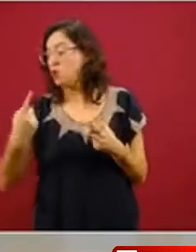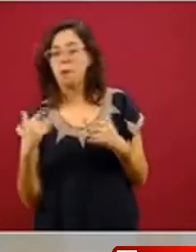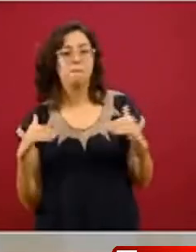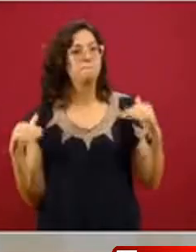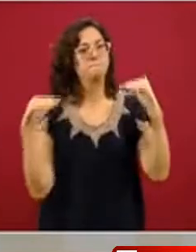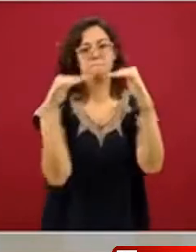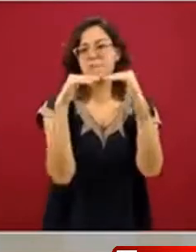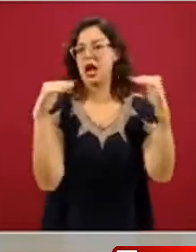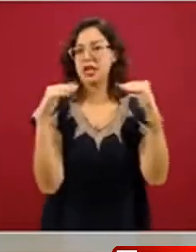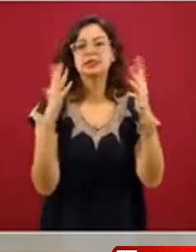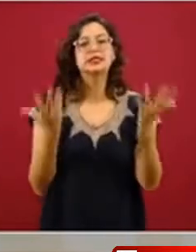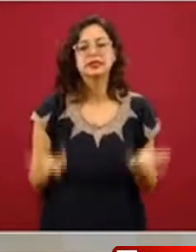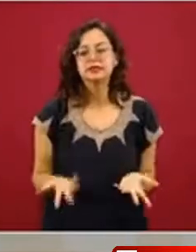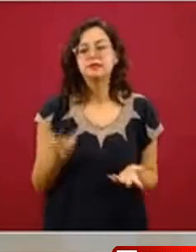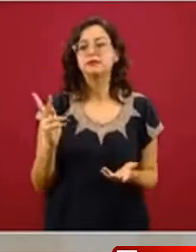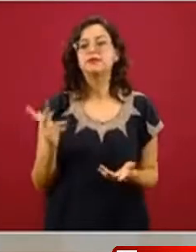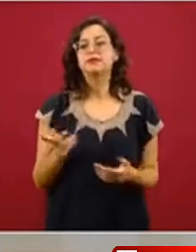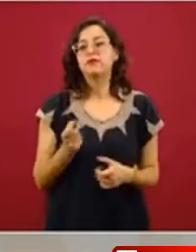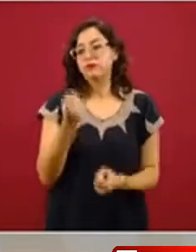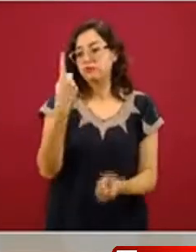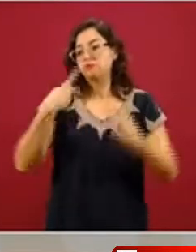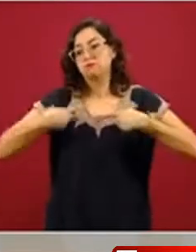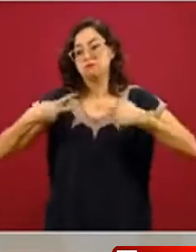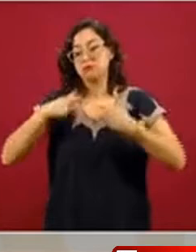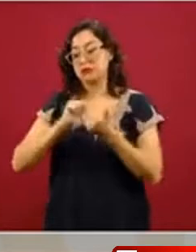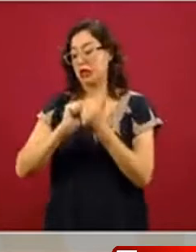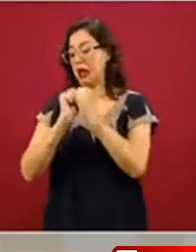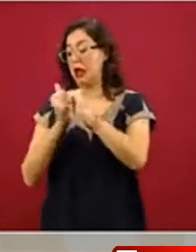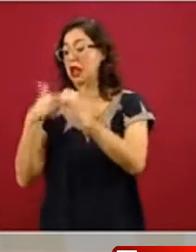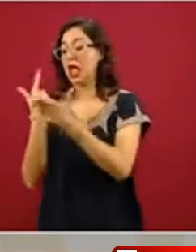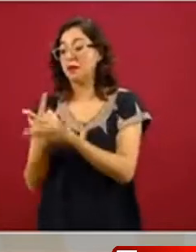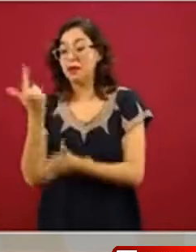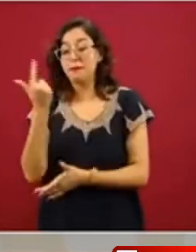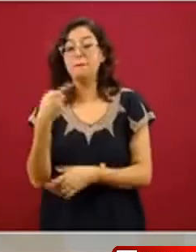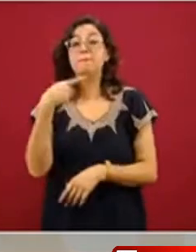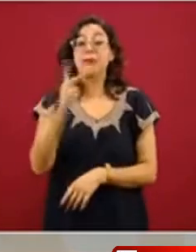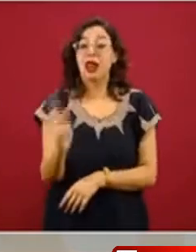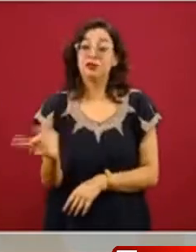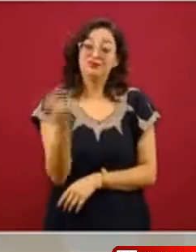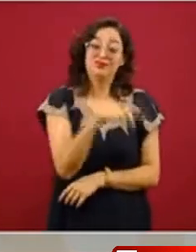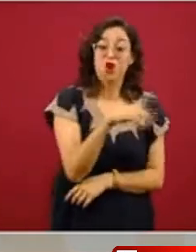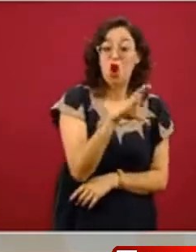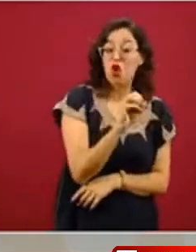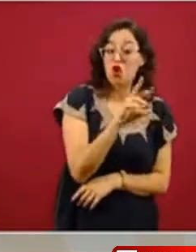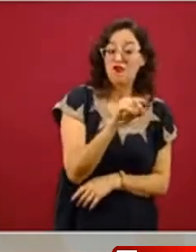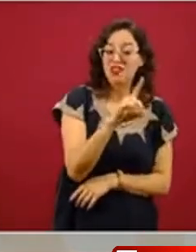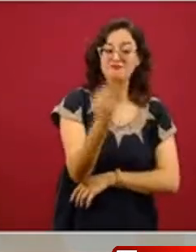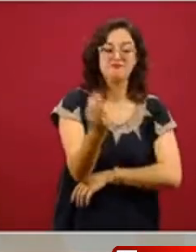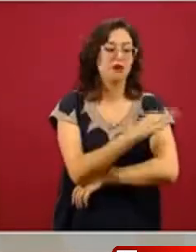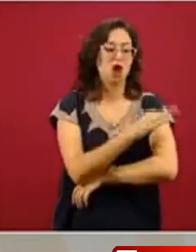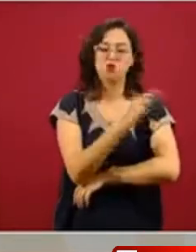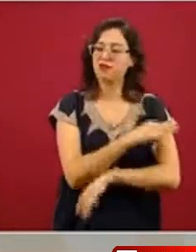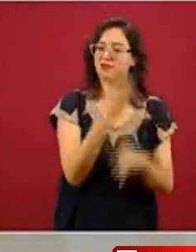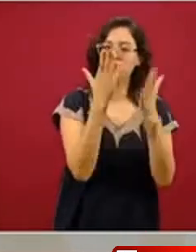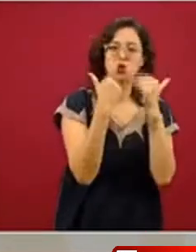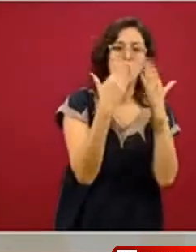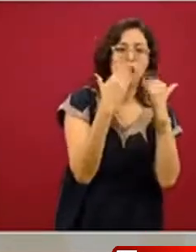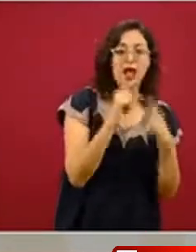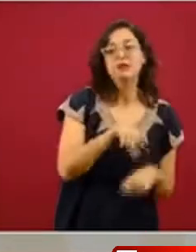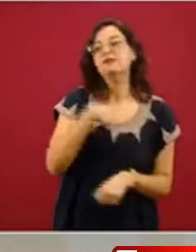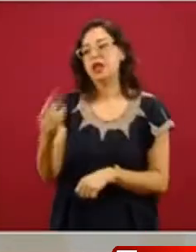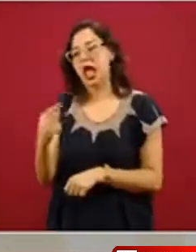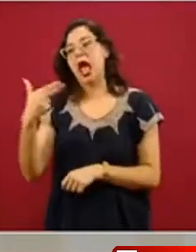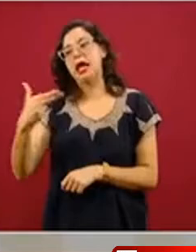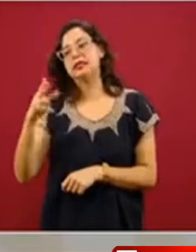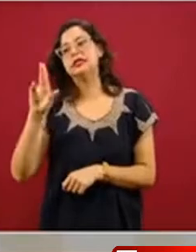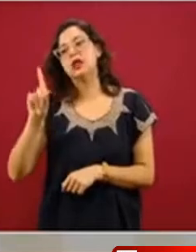COVID, como comentábamos ayer a la pregunta de Araceli, no hay una vacuna todavía, pero para la influenza sí existen vacunas desde hace